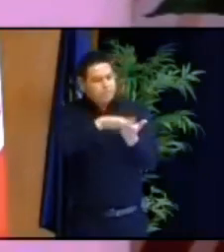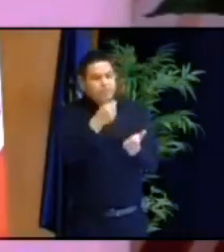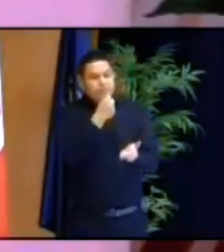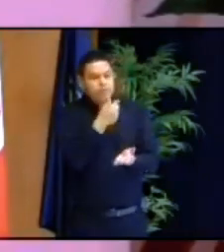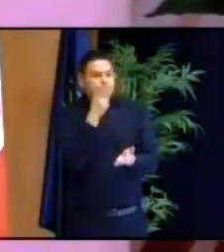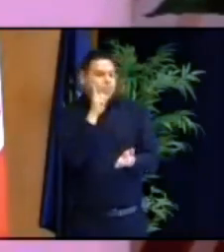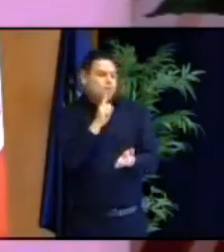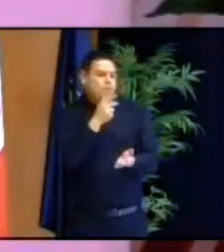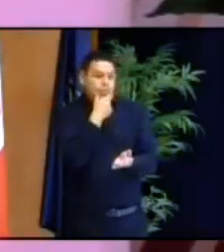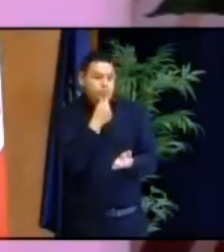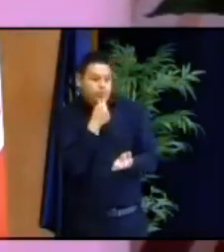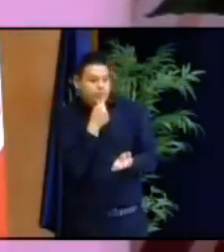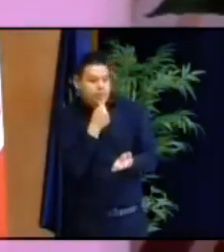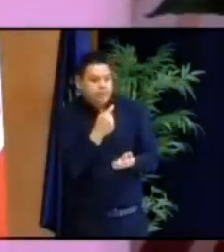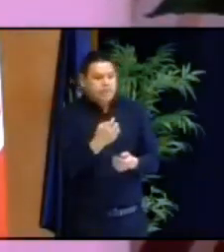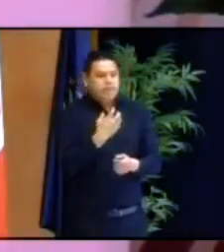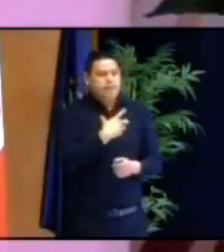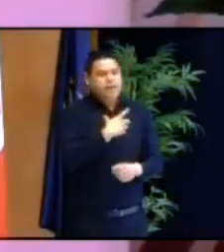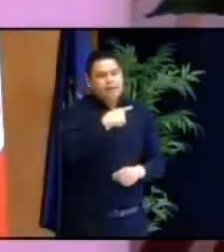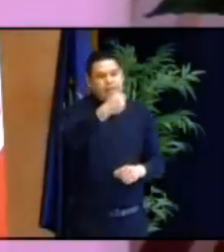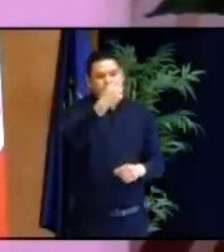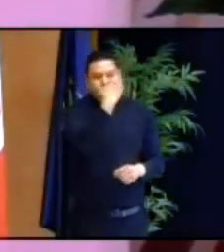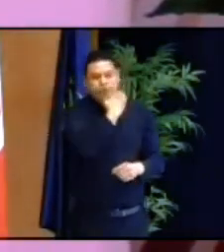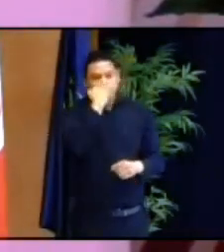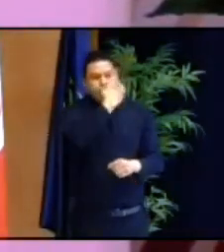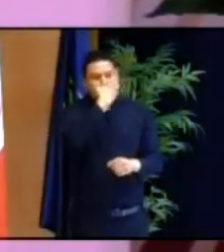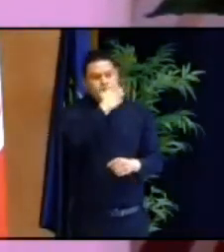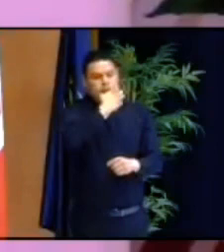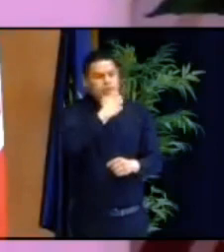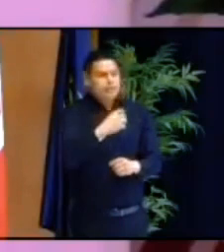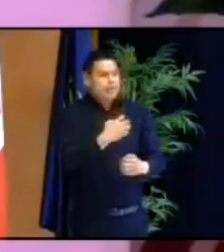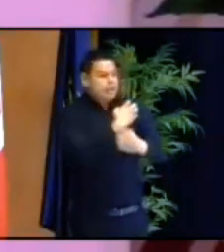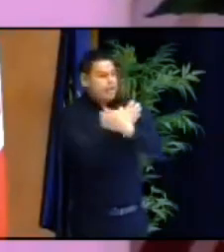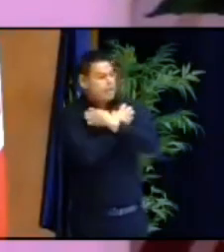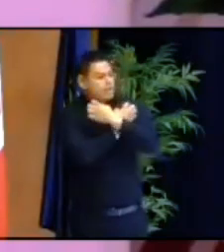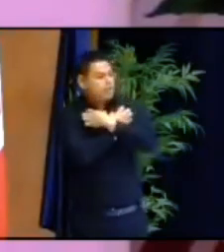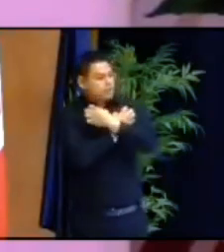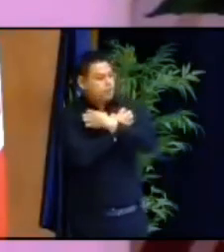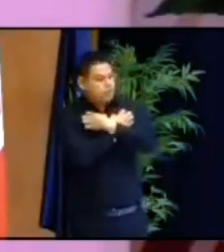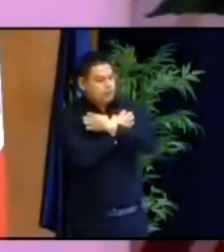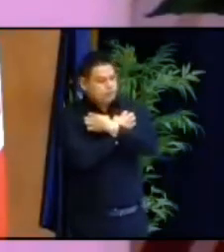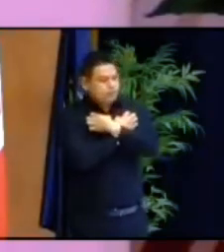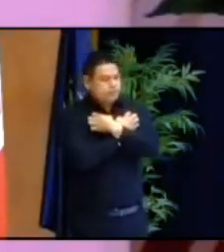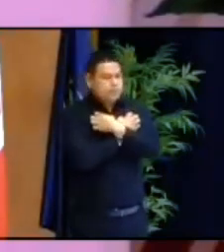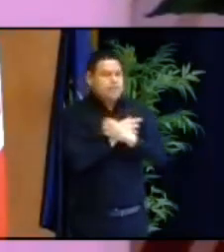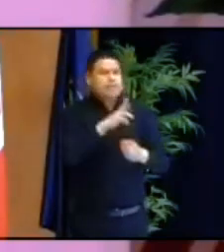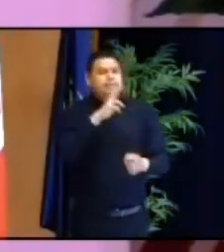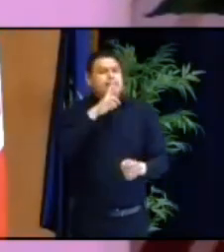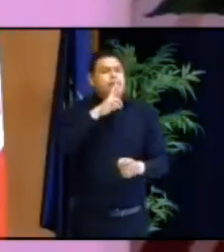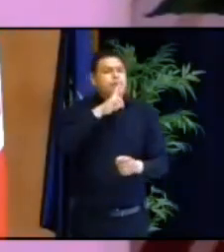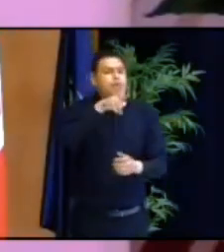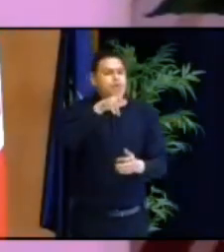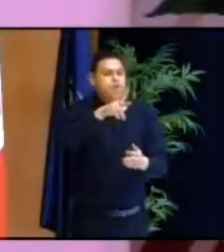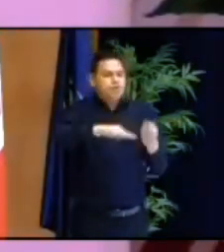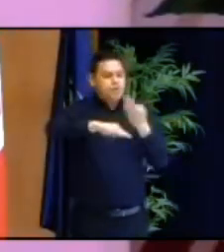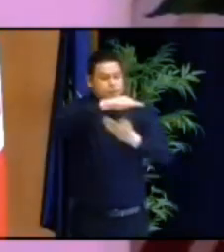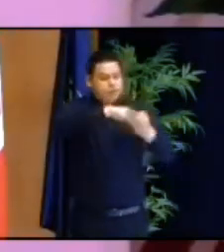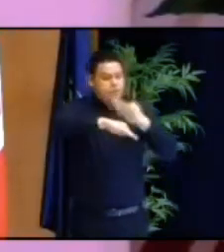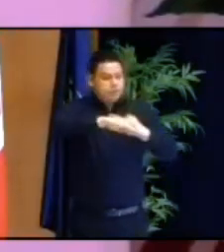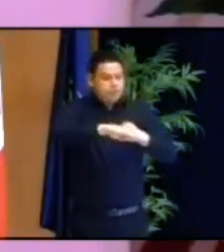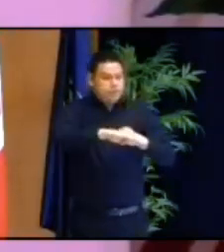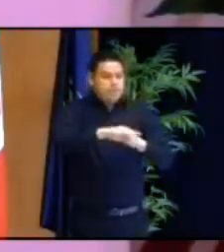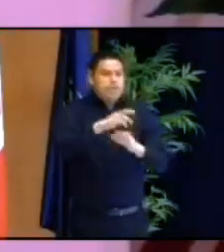niñas que van a escuela pública, porque además la educación pública debe ser la mejor de todas. Esa es